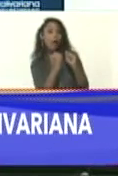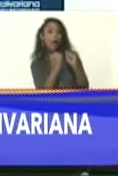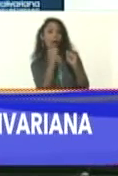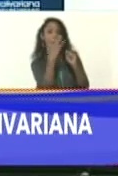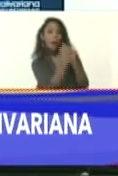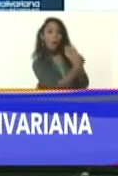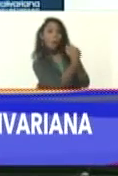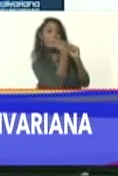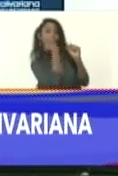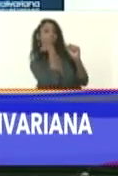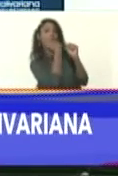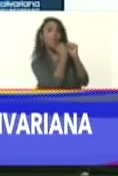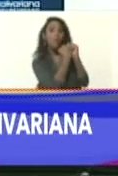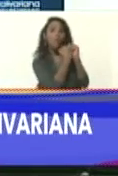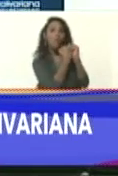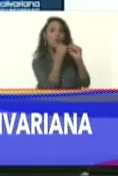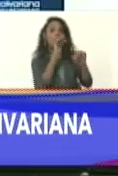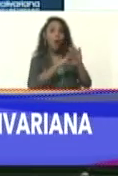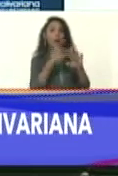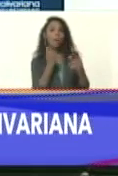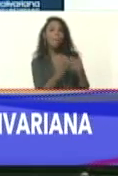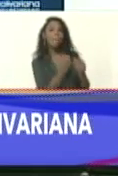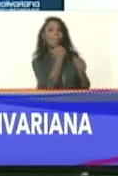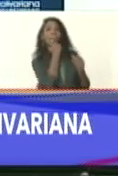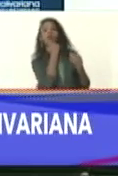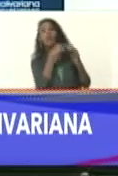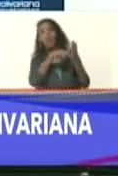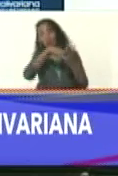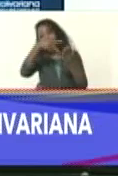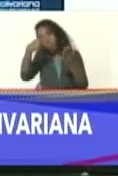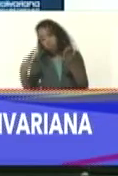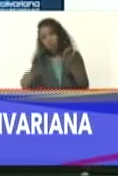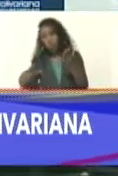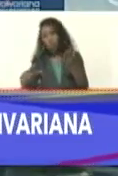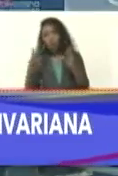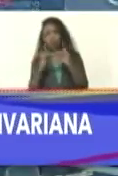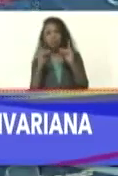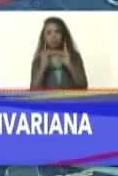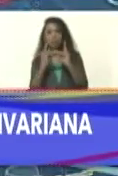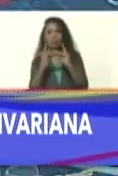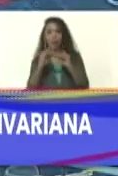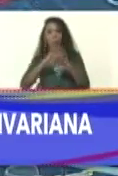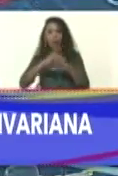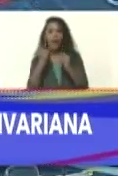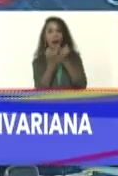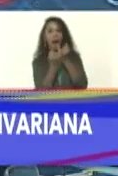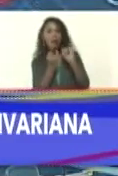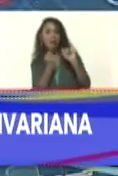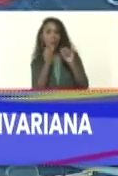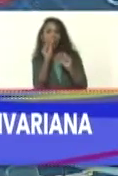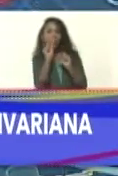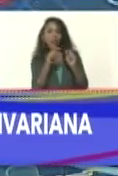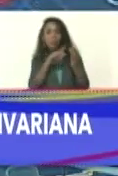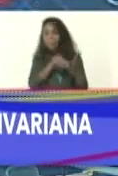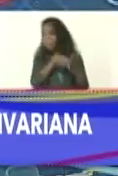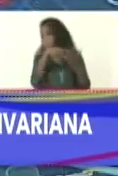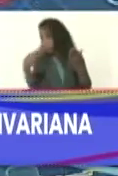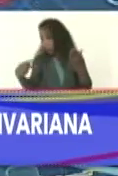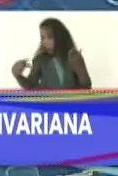y puede caer en la lona, ¿o no? Ustedes no han visto esas peleas que se descuida. Baja a la izquierda un poquito y ¡pum!, para el piso.